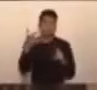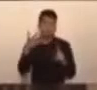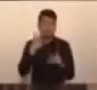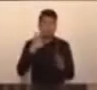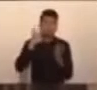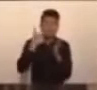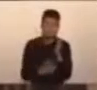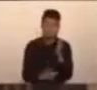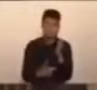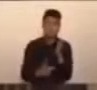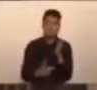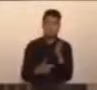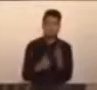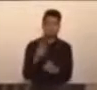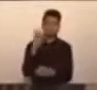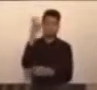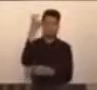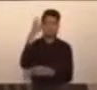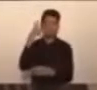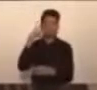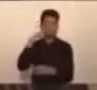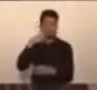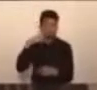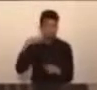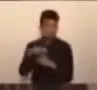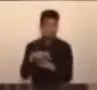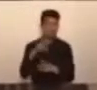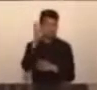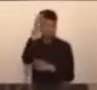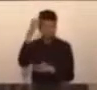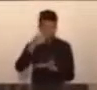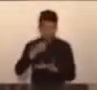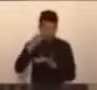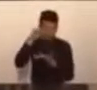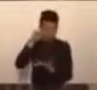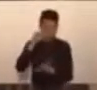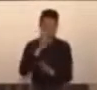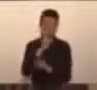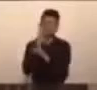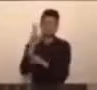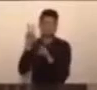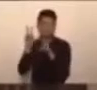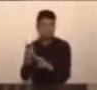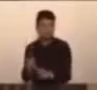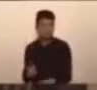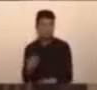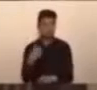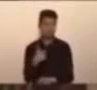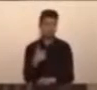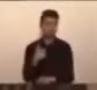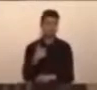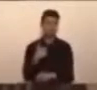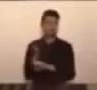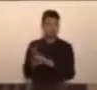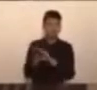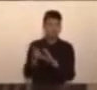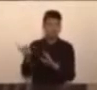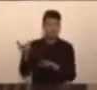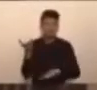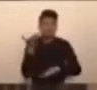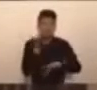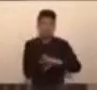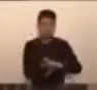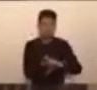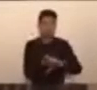fiscal y requeriría otro estudio, otro concepto de hacienda. Yo lo que les pediría es que dejaran esa proposición como constancia